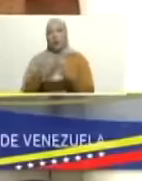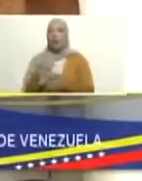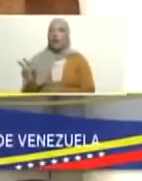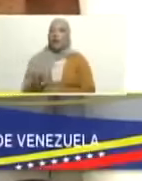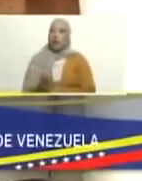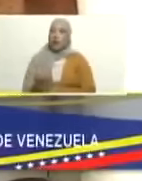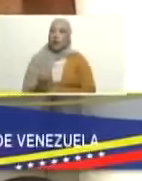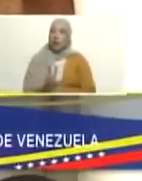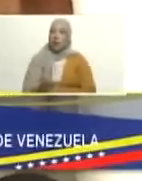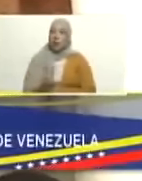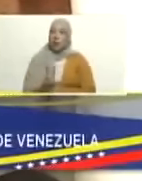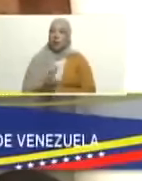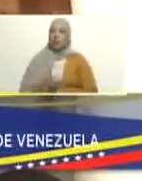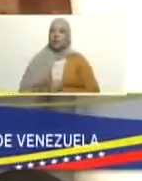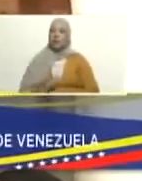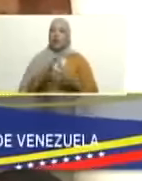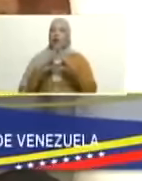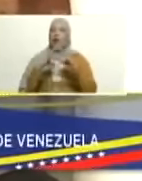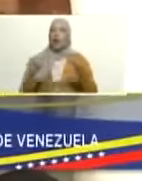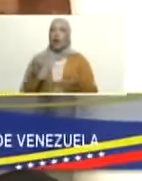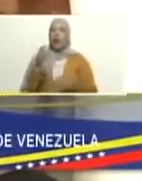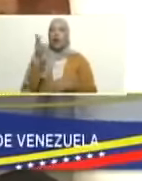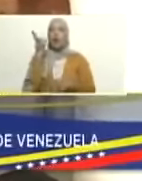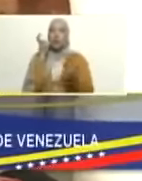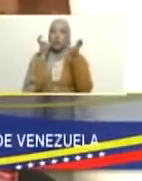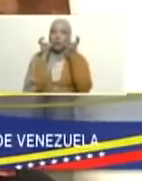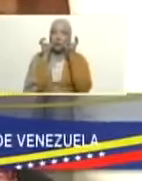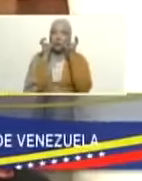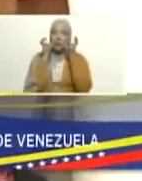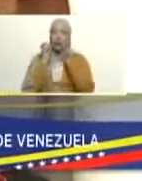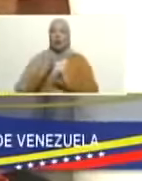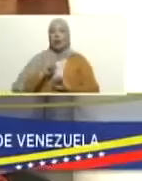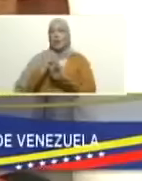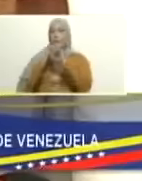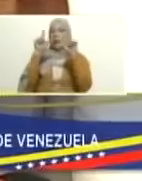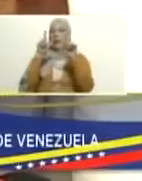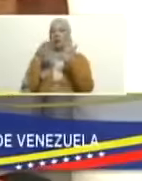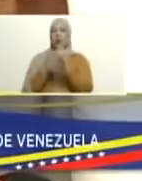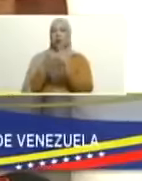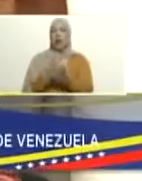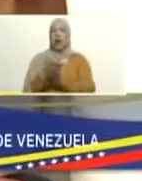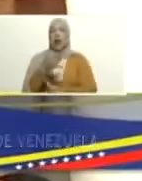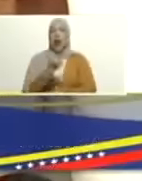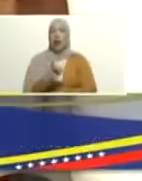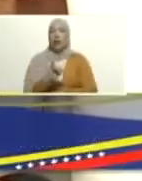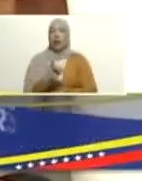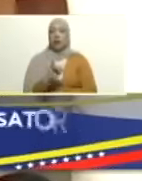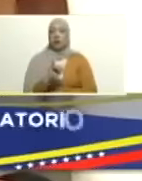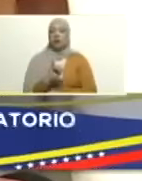Venezuela y a todos los que nos escuchan. Es impresionante la sintonía.